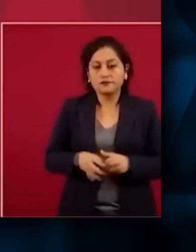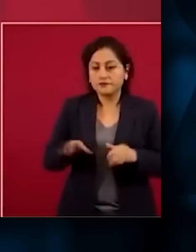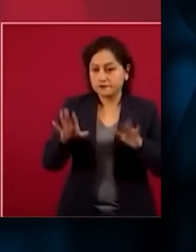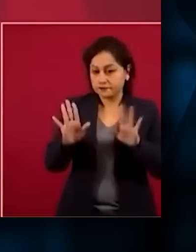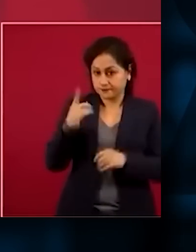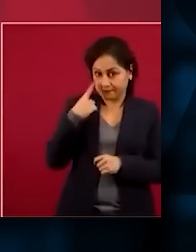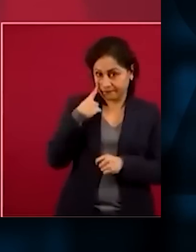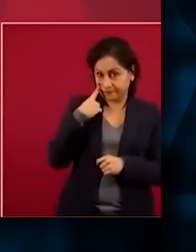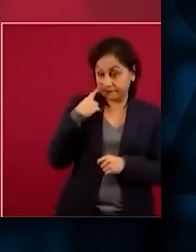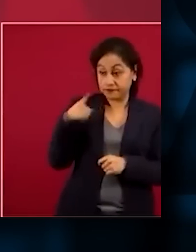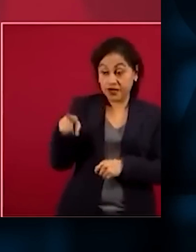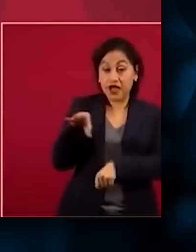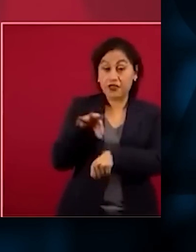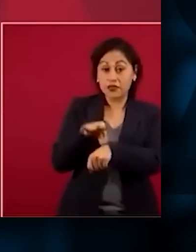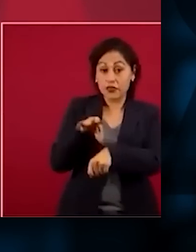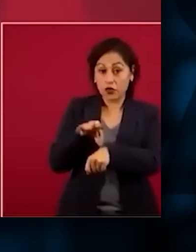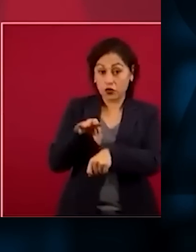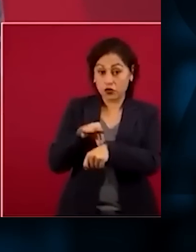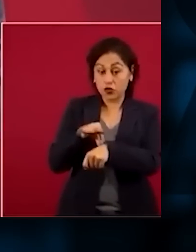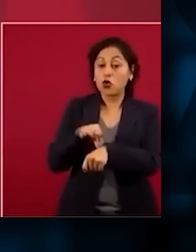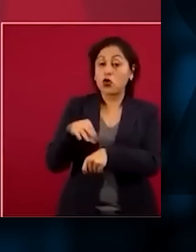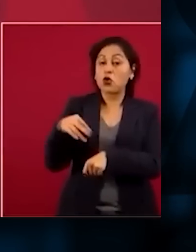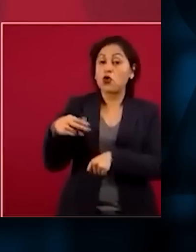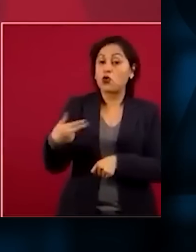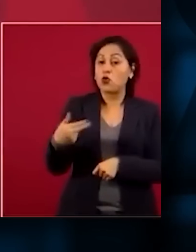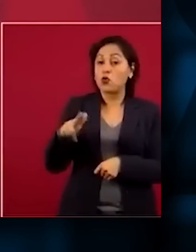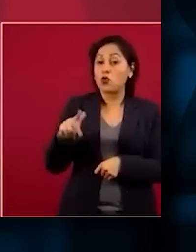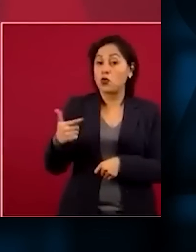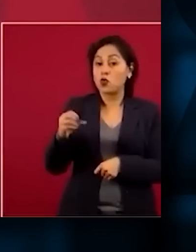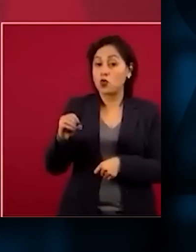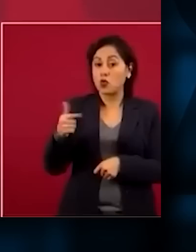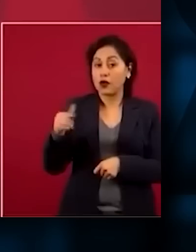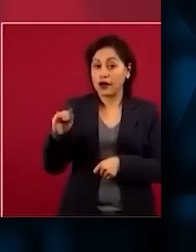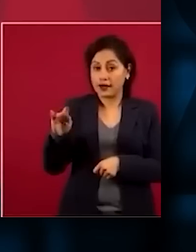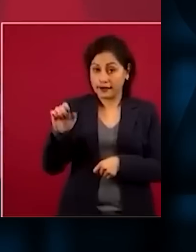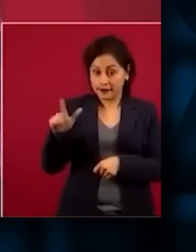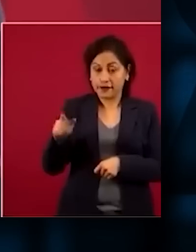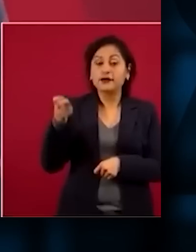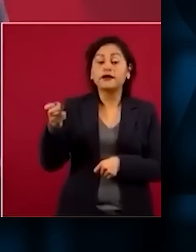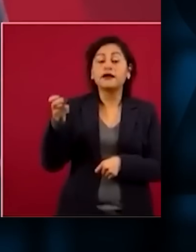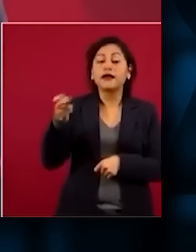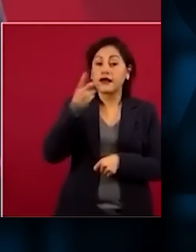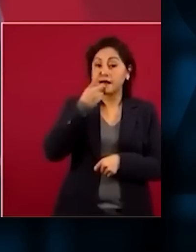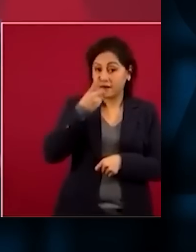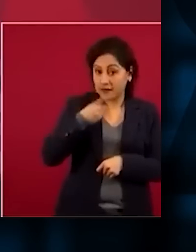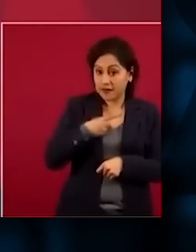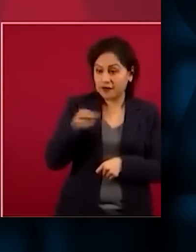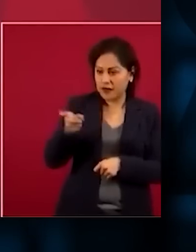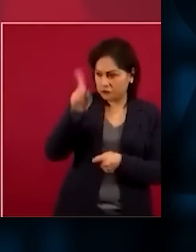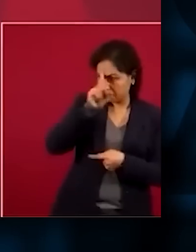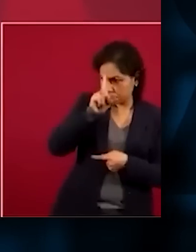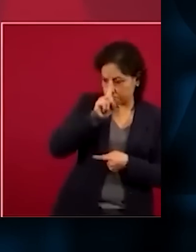el doctor Hugo López gatel que es el que me orienta y el doctor Alcocer